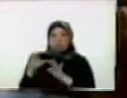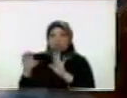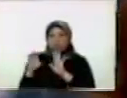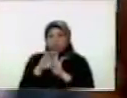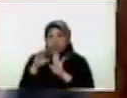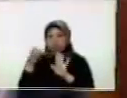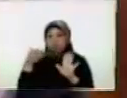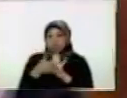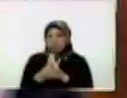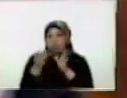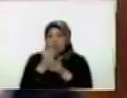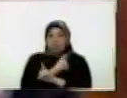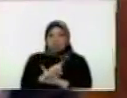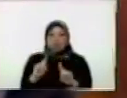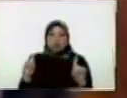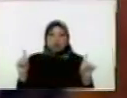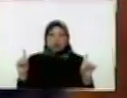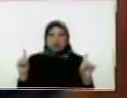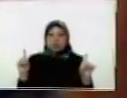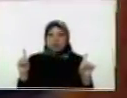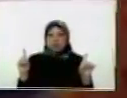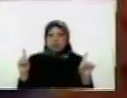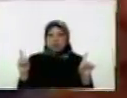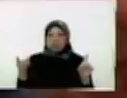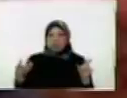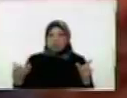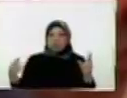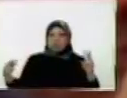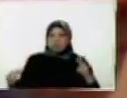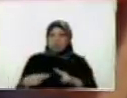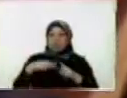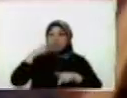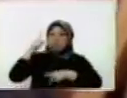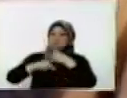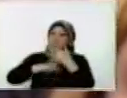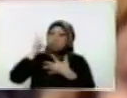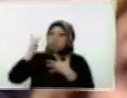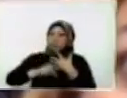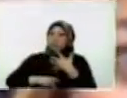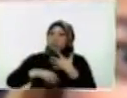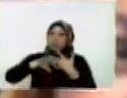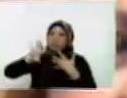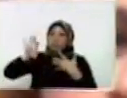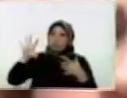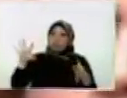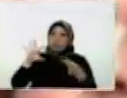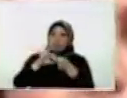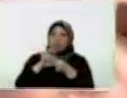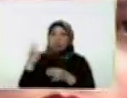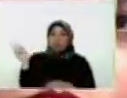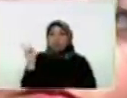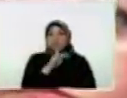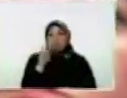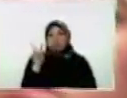la ruta democrática para que se consolide este proyecto país que nos une como venezolanos.